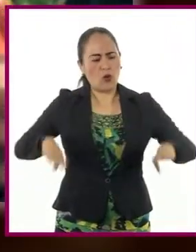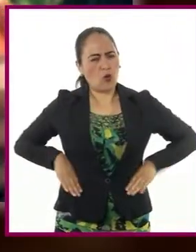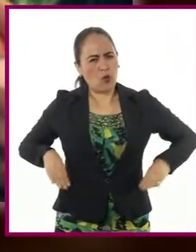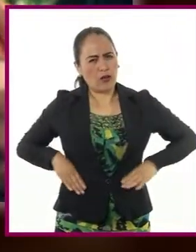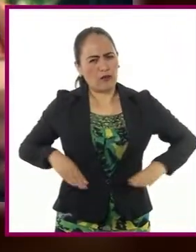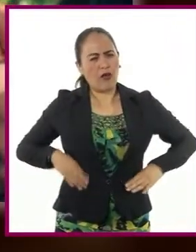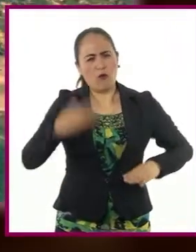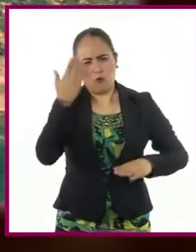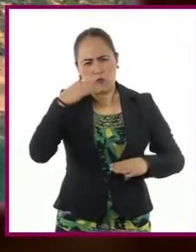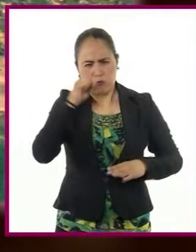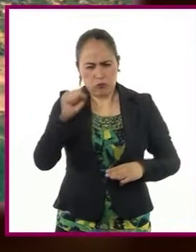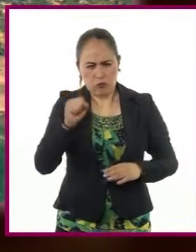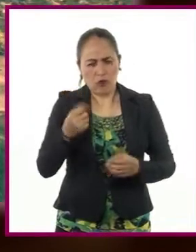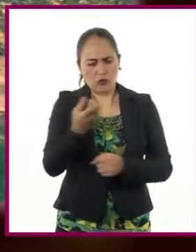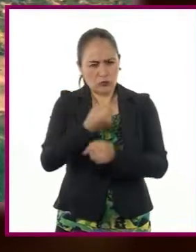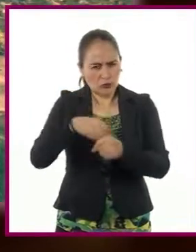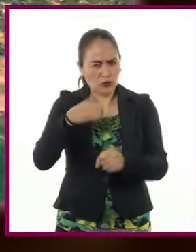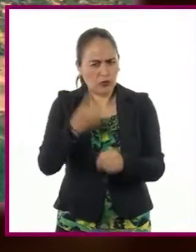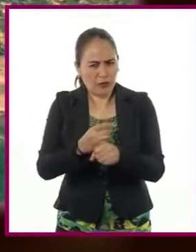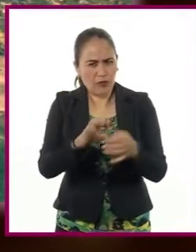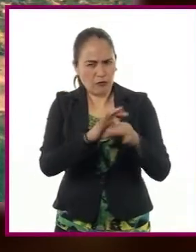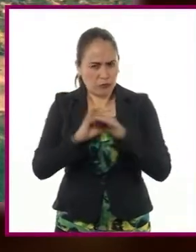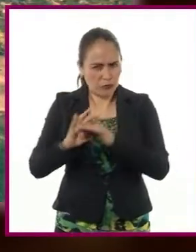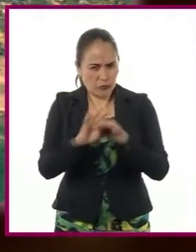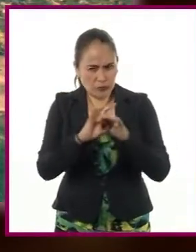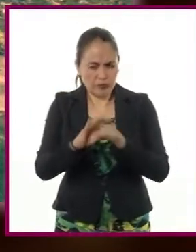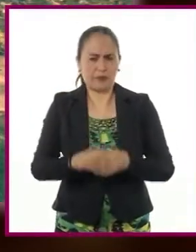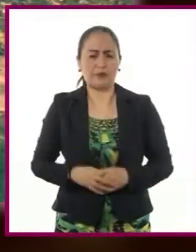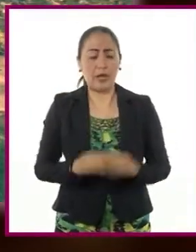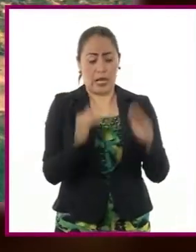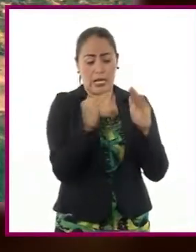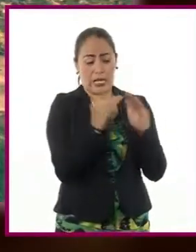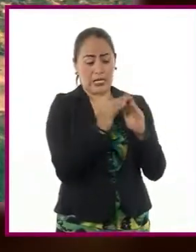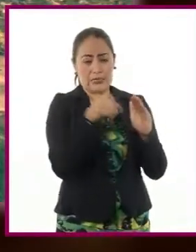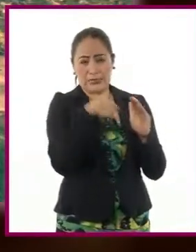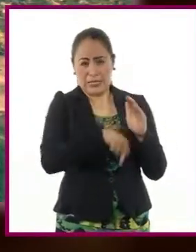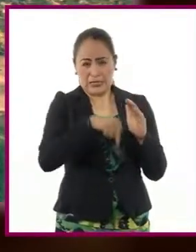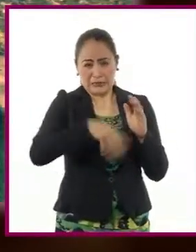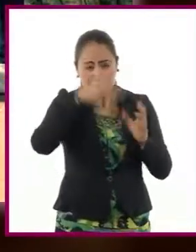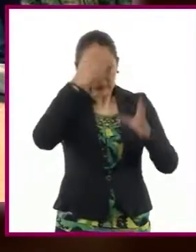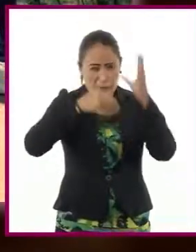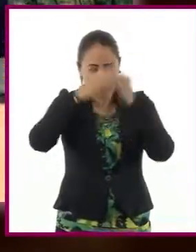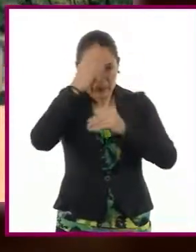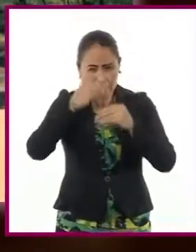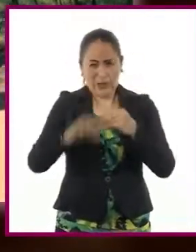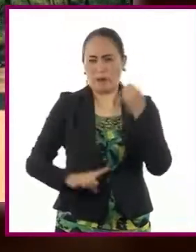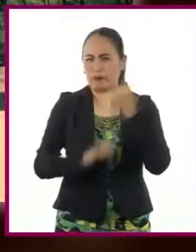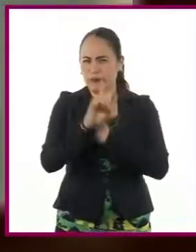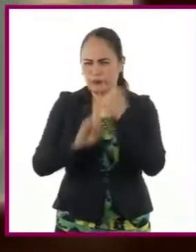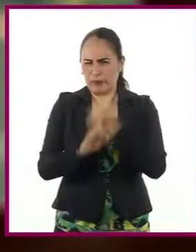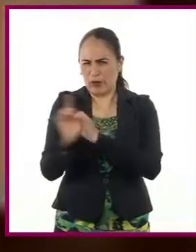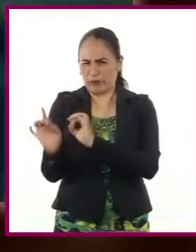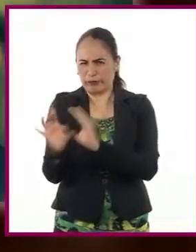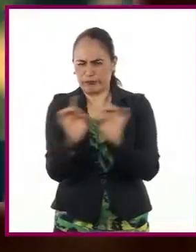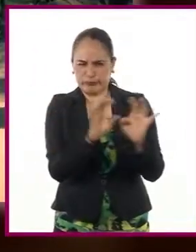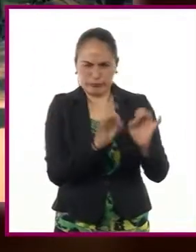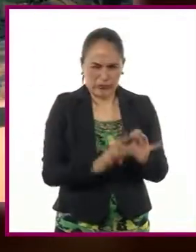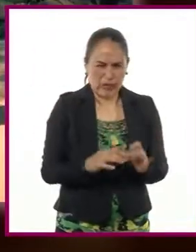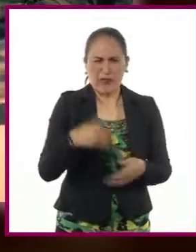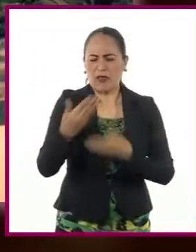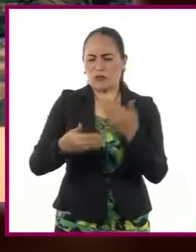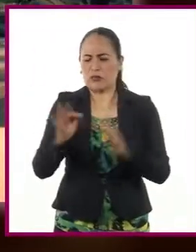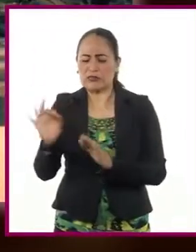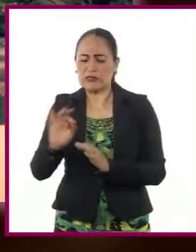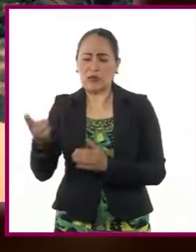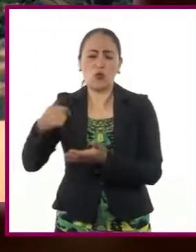vivir en sociedad. Las herramientas adquiridas en casa nos sirven para resolver conflictos que suelen presentarse en otros ámbitos